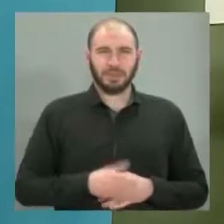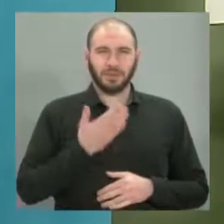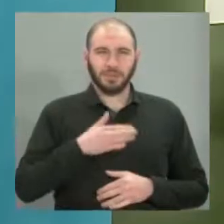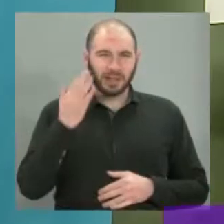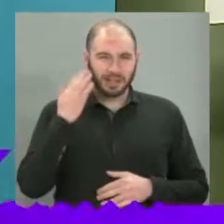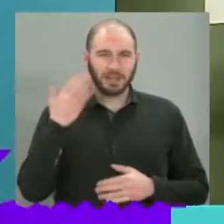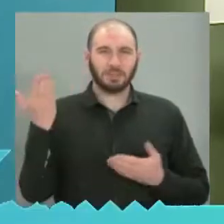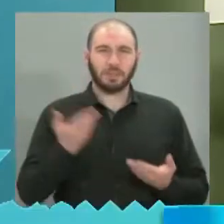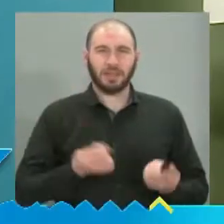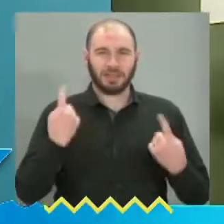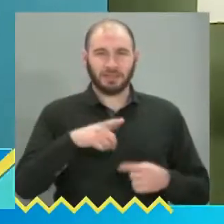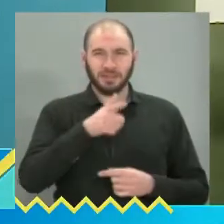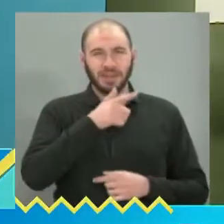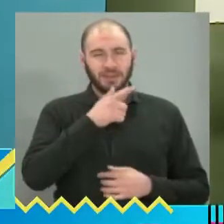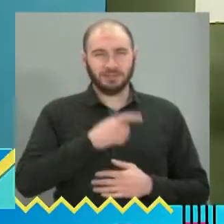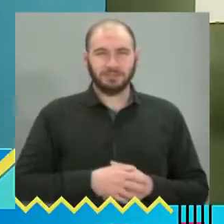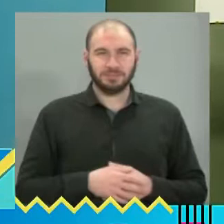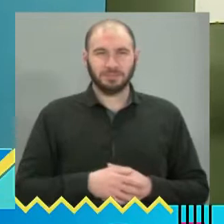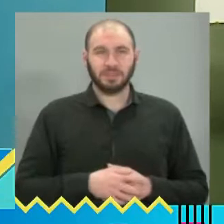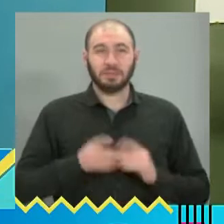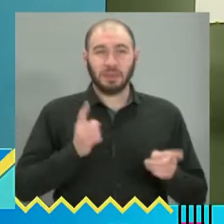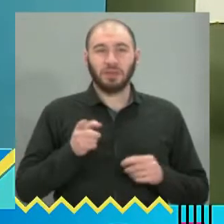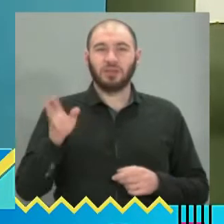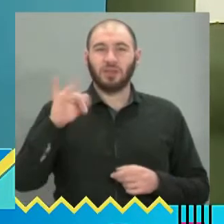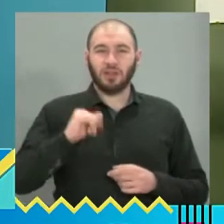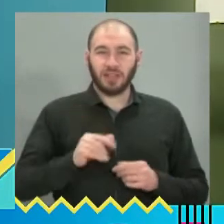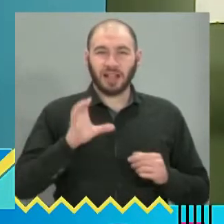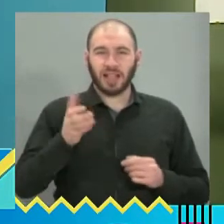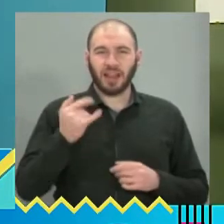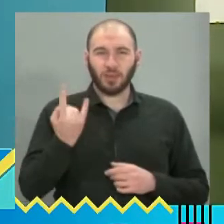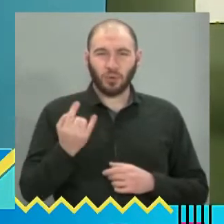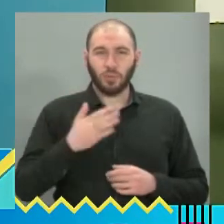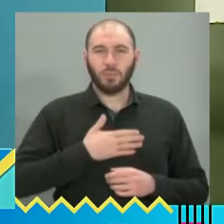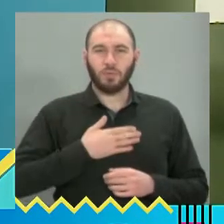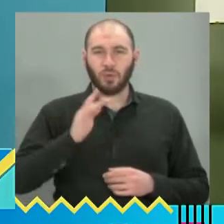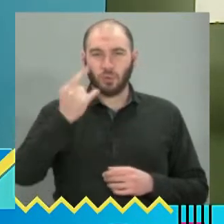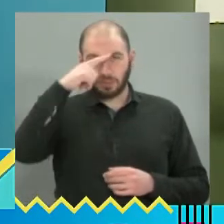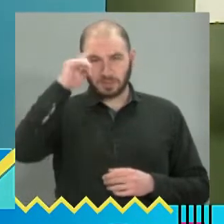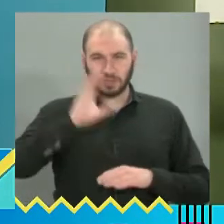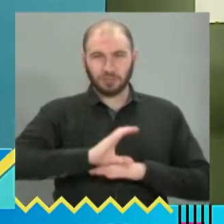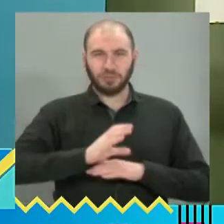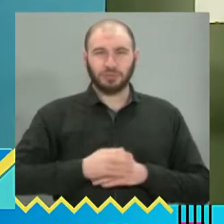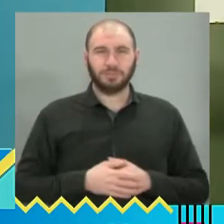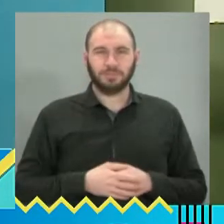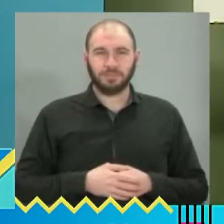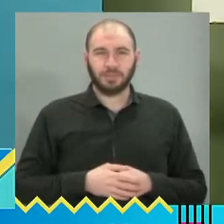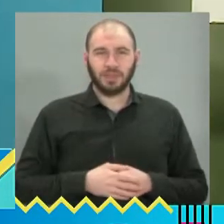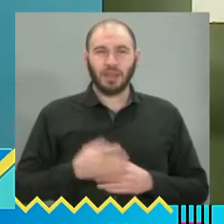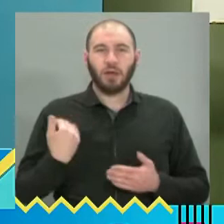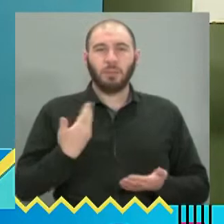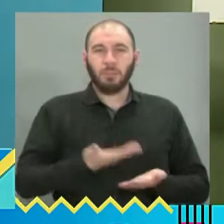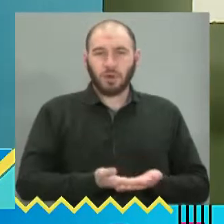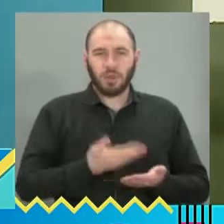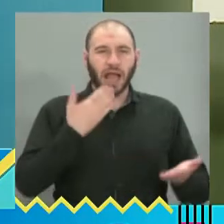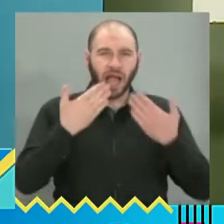Muy buenas tardes, bienvenidos a Distintos Parecidos, como todos los días en la pantalla de Señal U, el canal de la Universidad Nacional de Cuyo, proponiendo